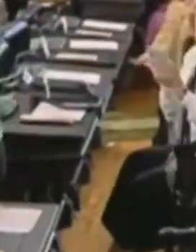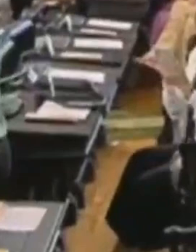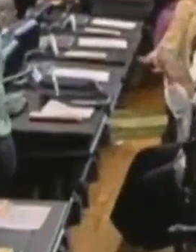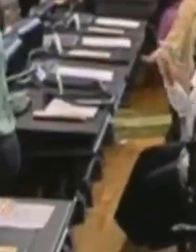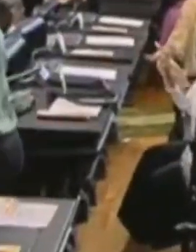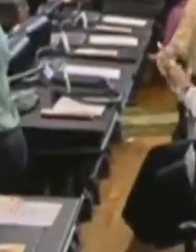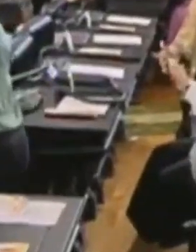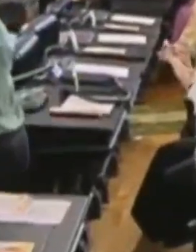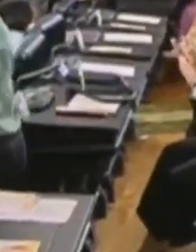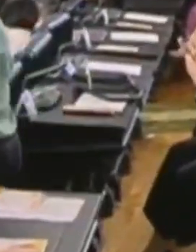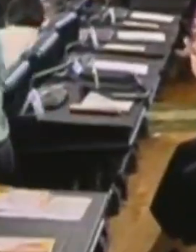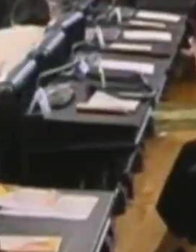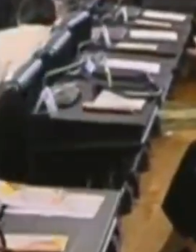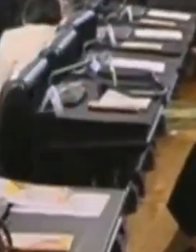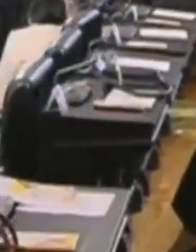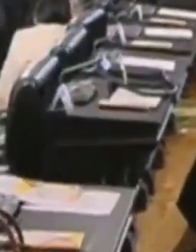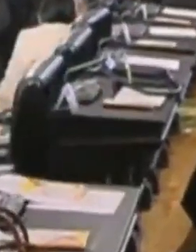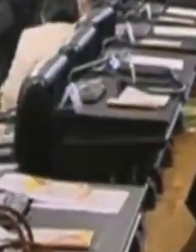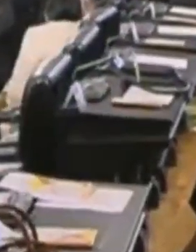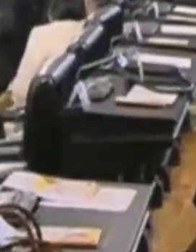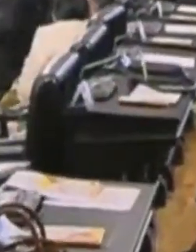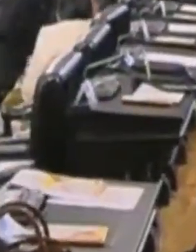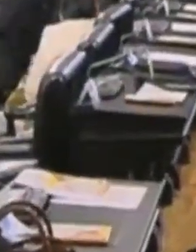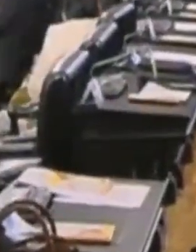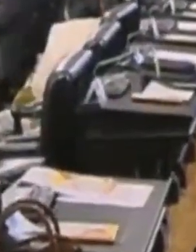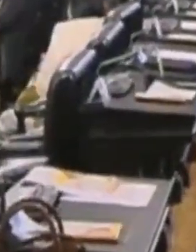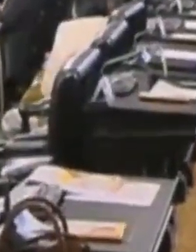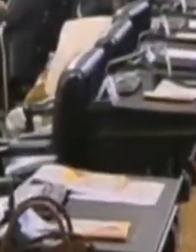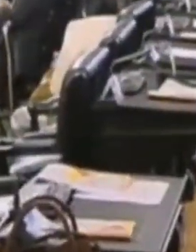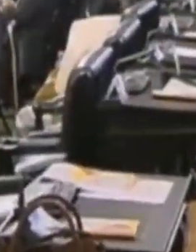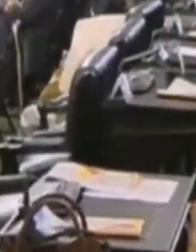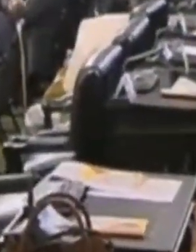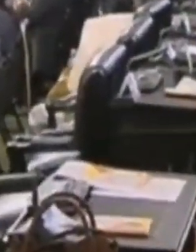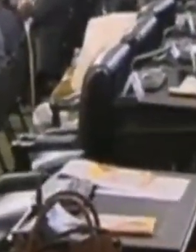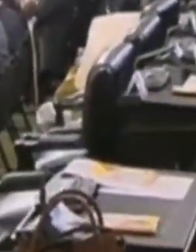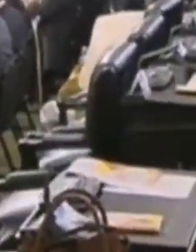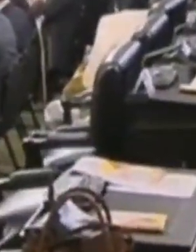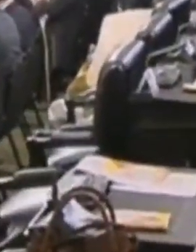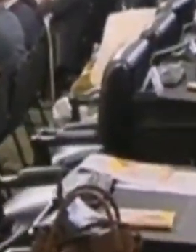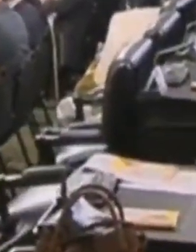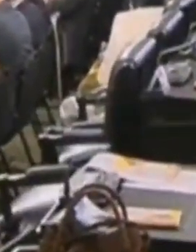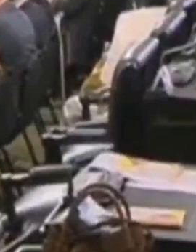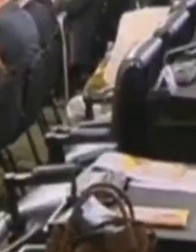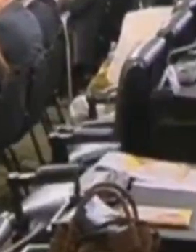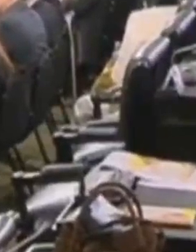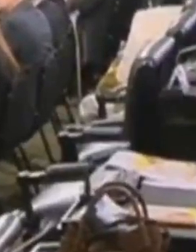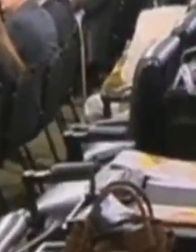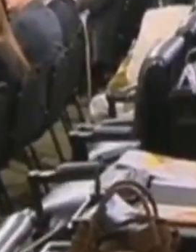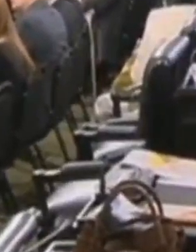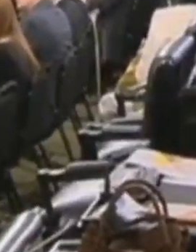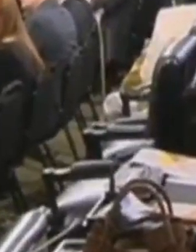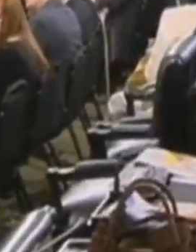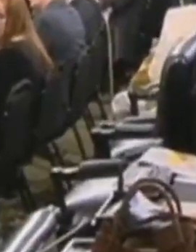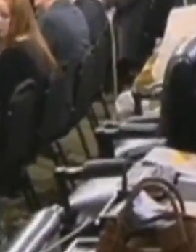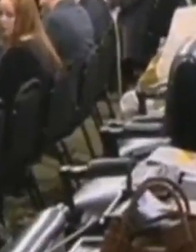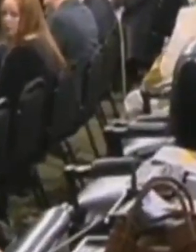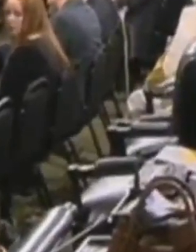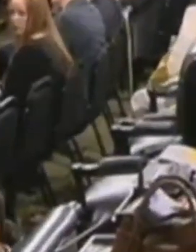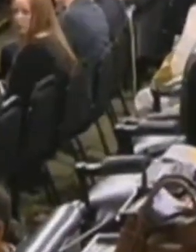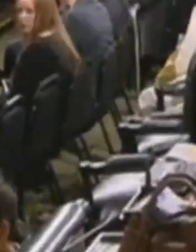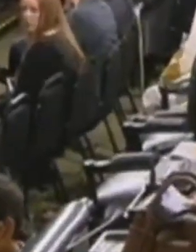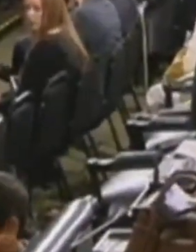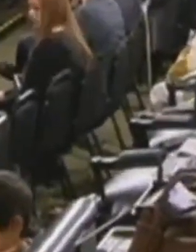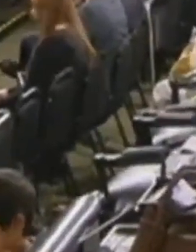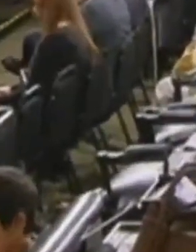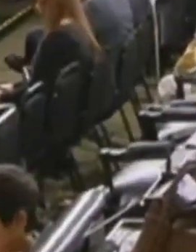de su época en su estado, en Chiapas. Y su adhesión a las ideas avanzadas, la limpieza de su conducta y la tendencia de hacer